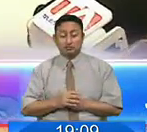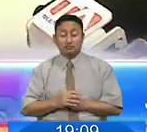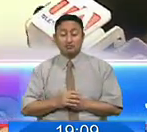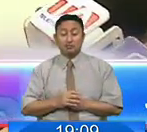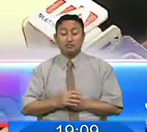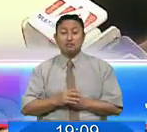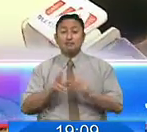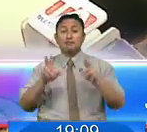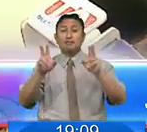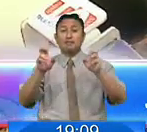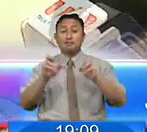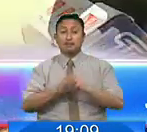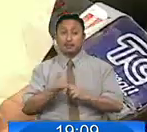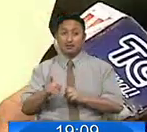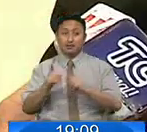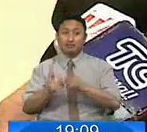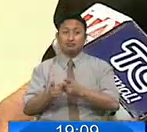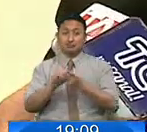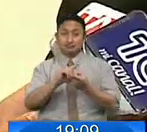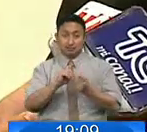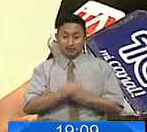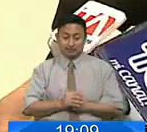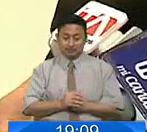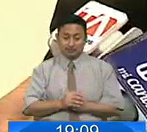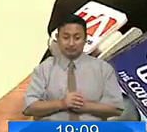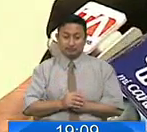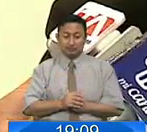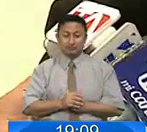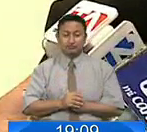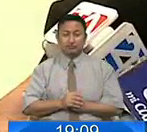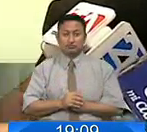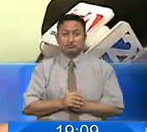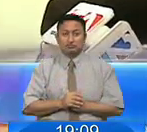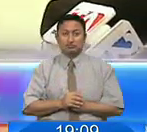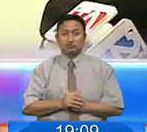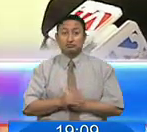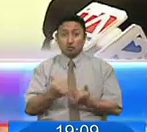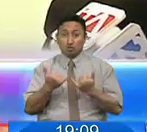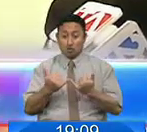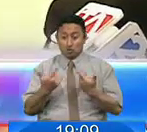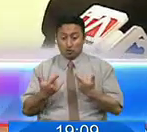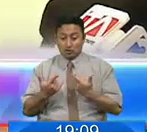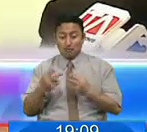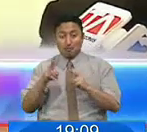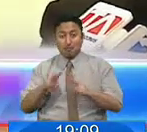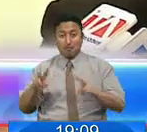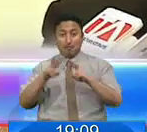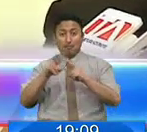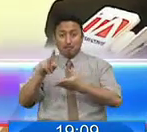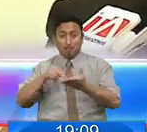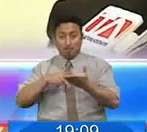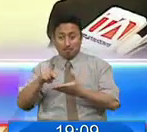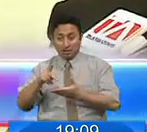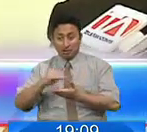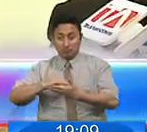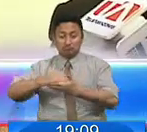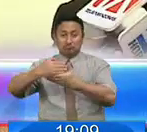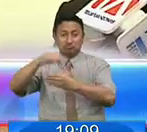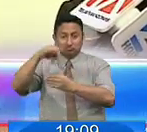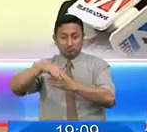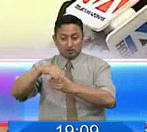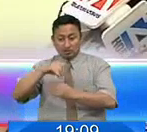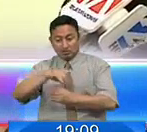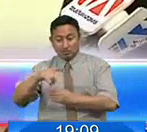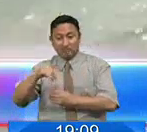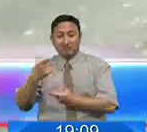de la billetera móvil no tiene nada que ver con las tarifas ya establecidas para efectos de cuentas corrientes y